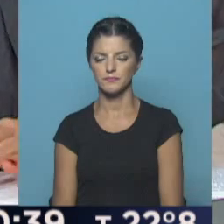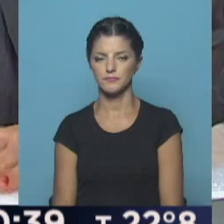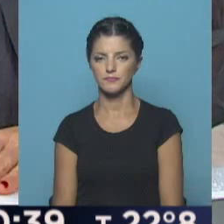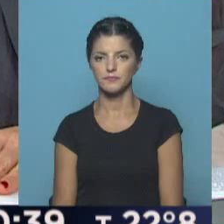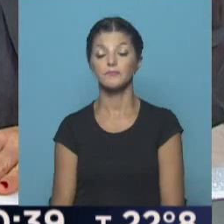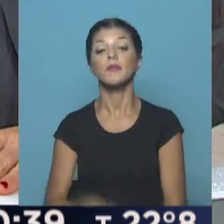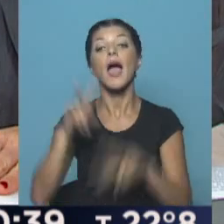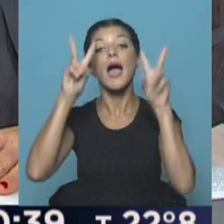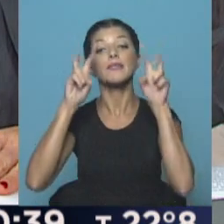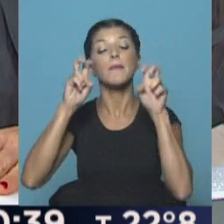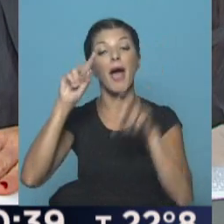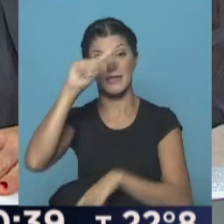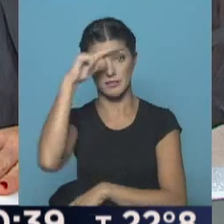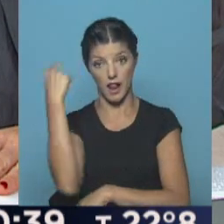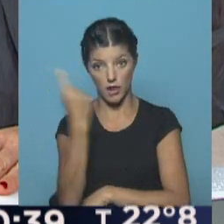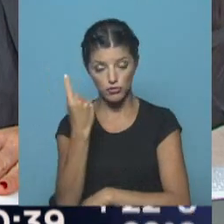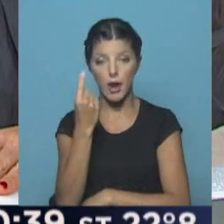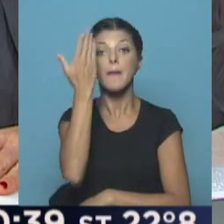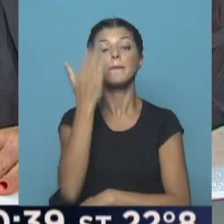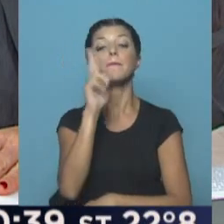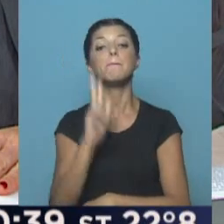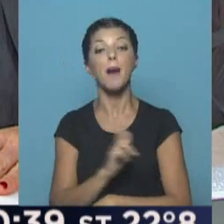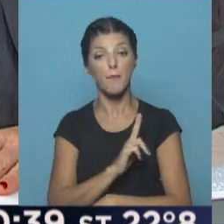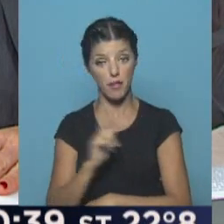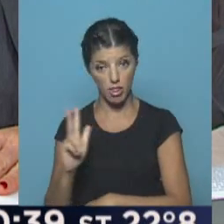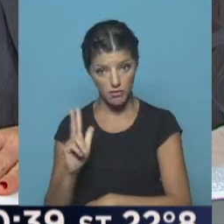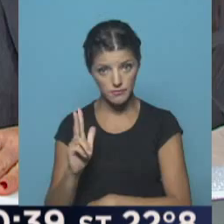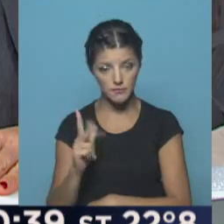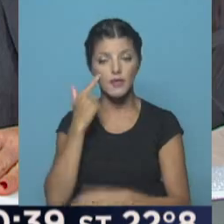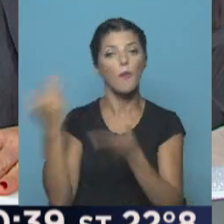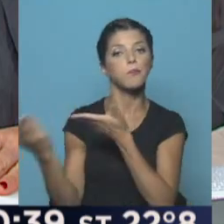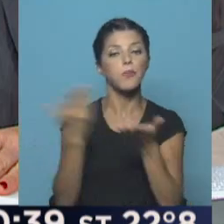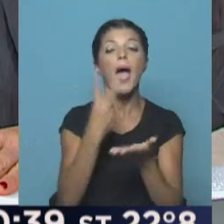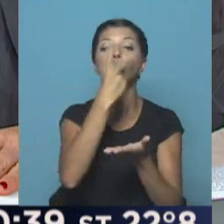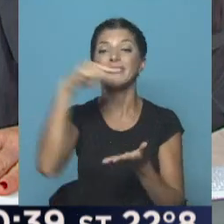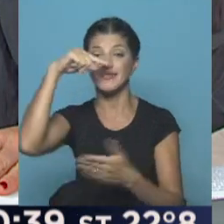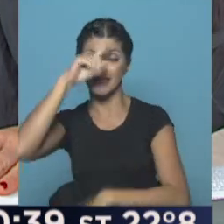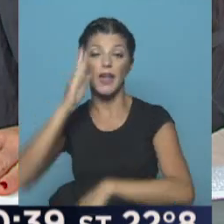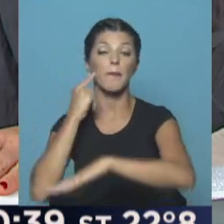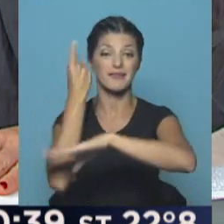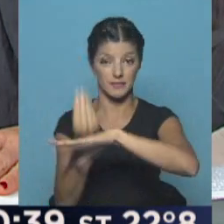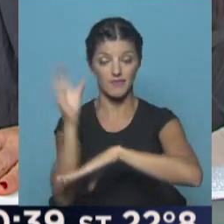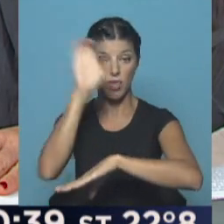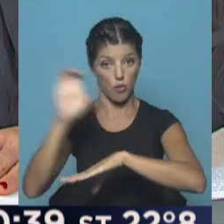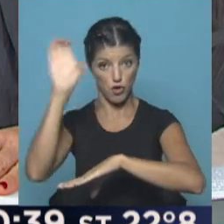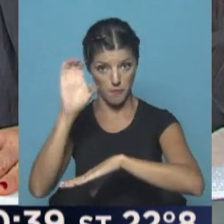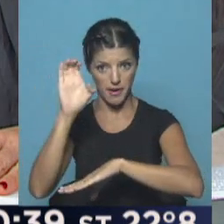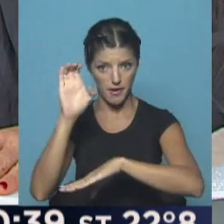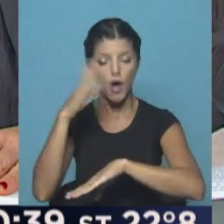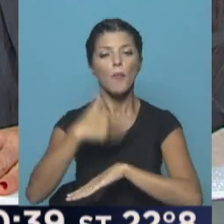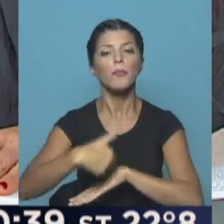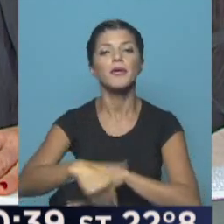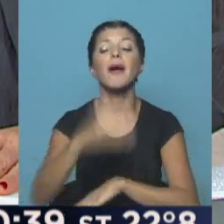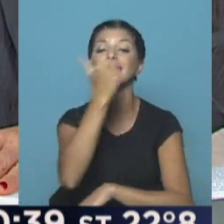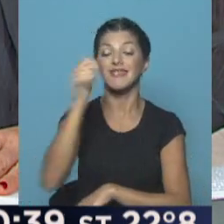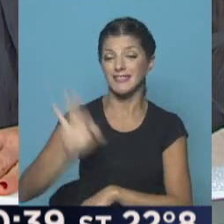Volvemos a la actualidad internacional. El Papa Francisco recibió a los 27 líderes de la Unión Europea con motivo de cumplirse